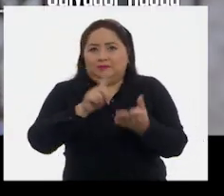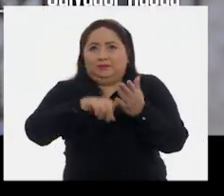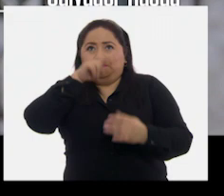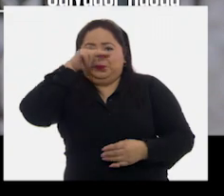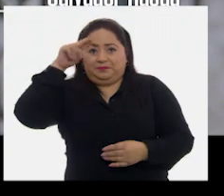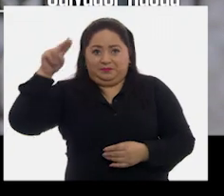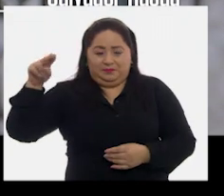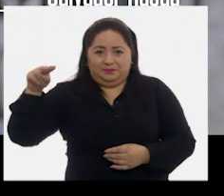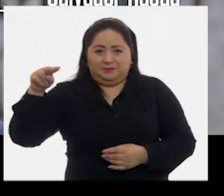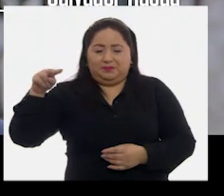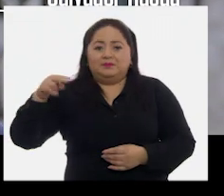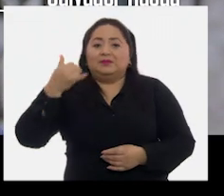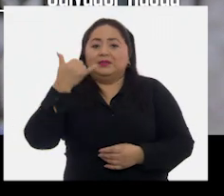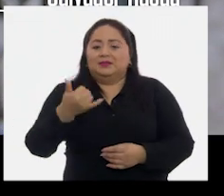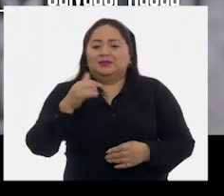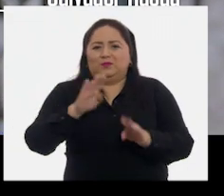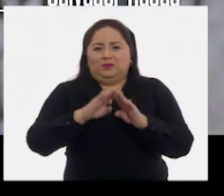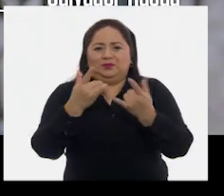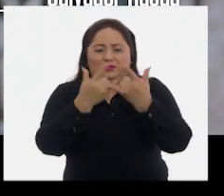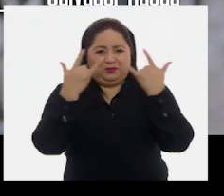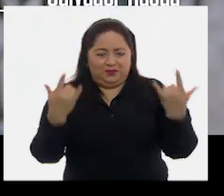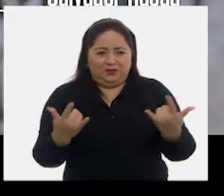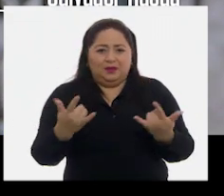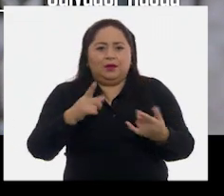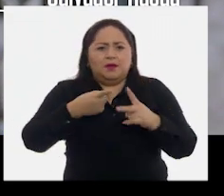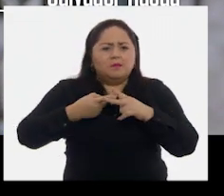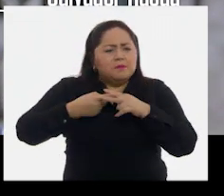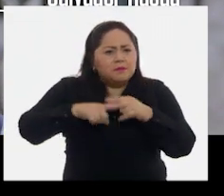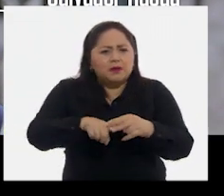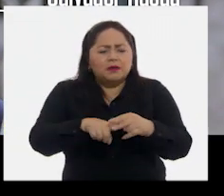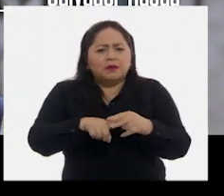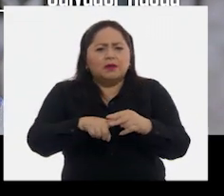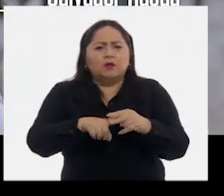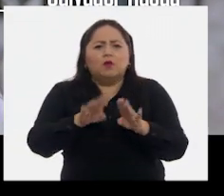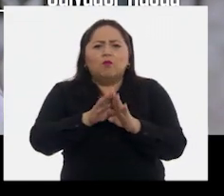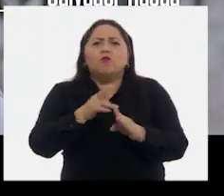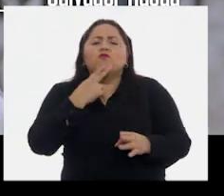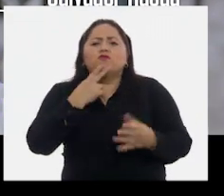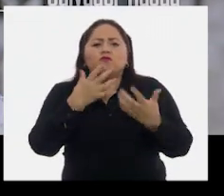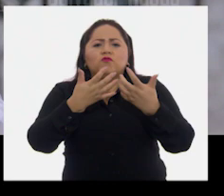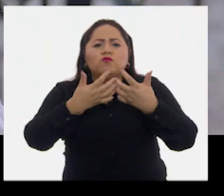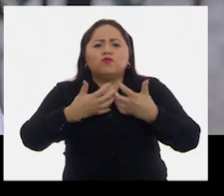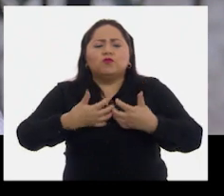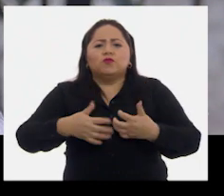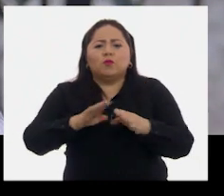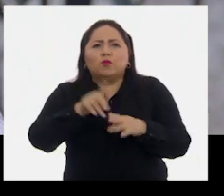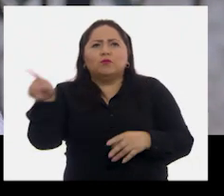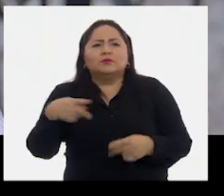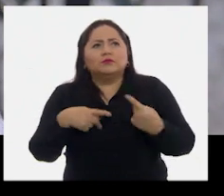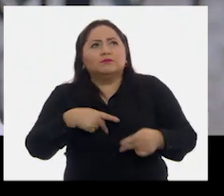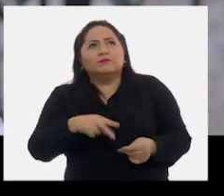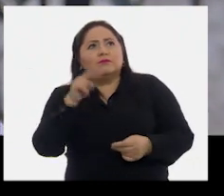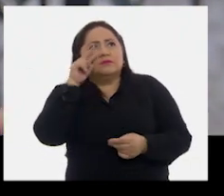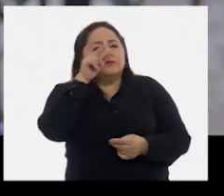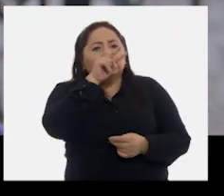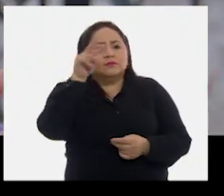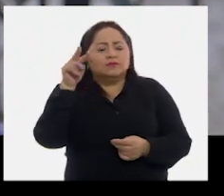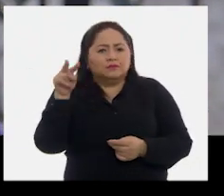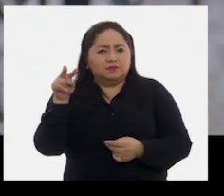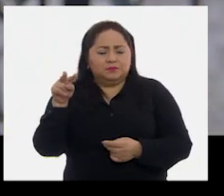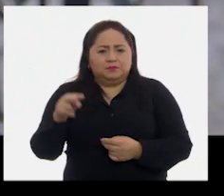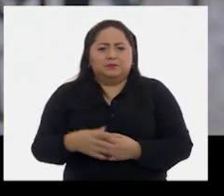arqueología y la antropología empiezan a funcionar como fuentes visuales